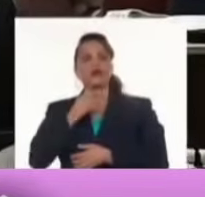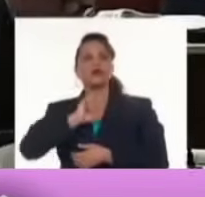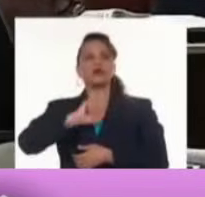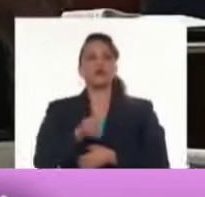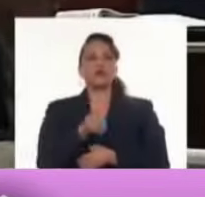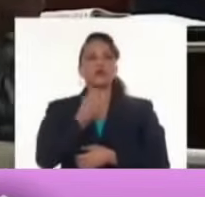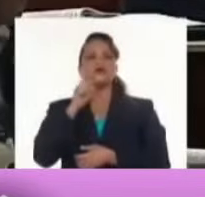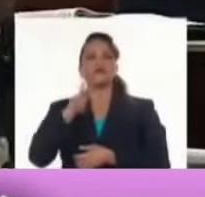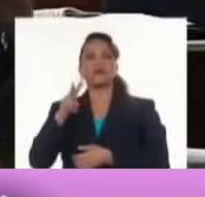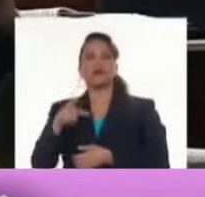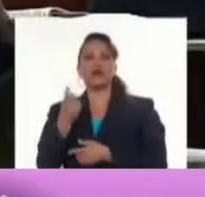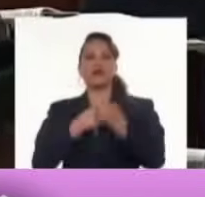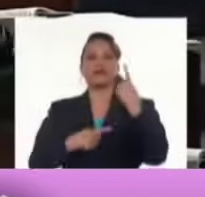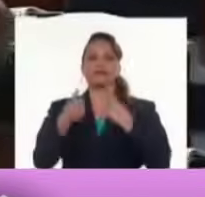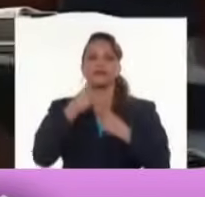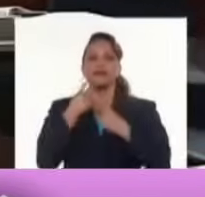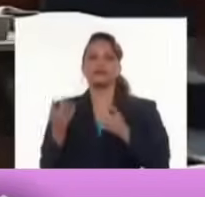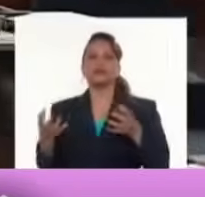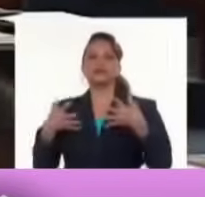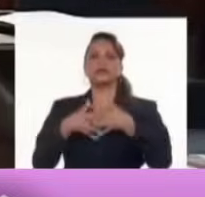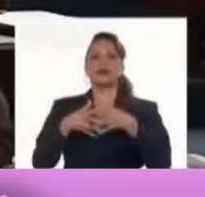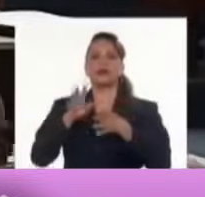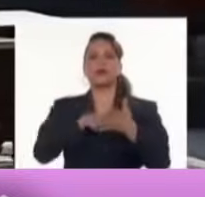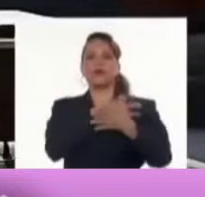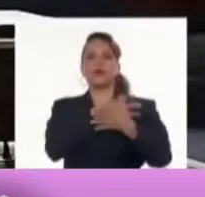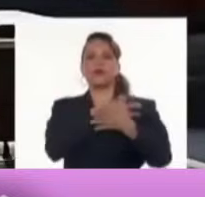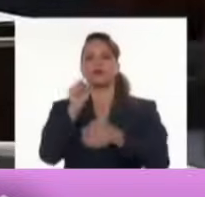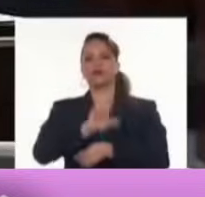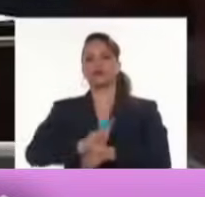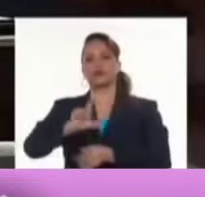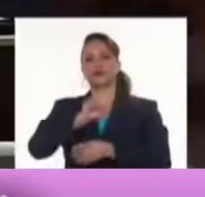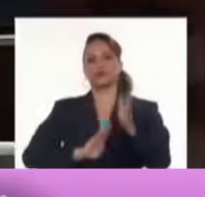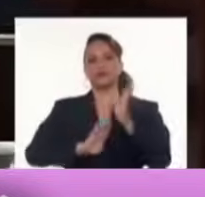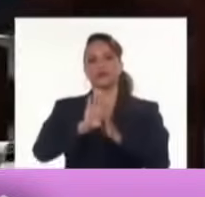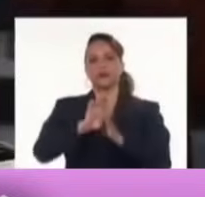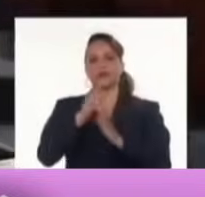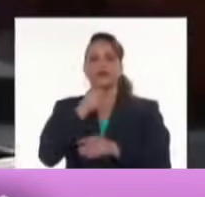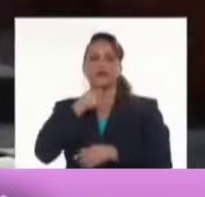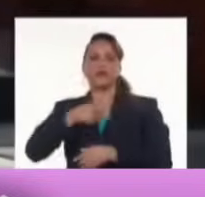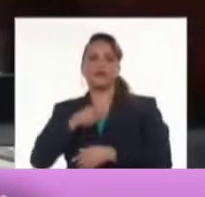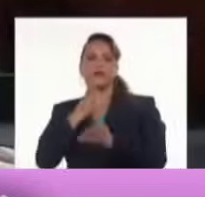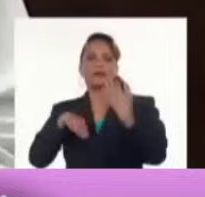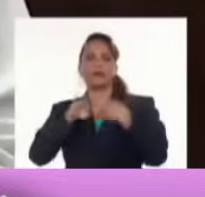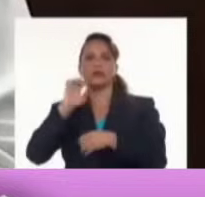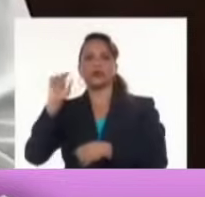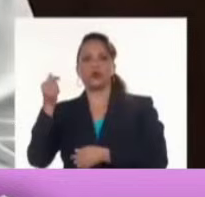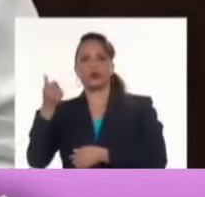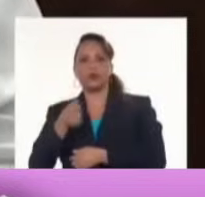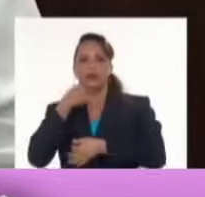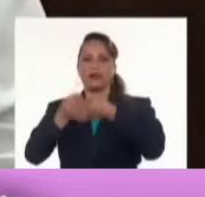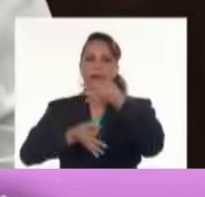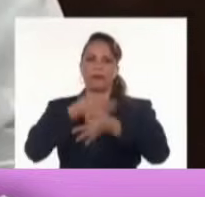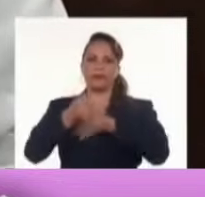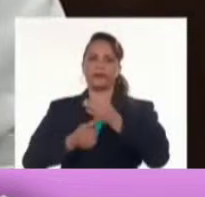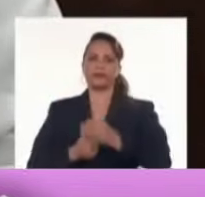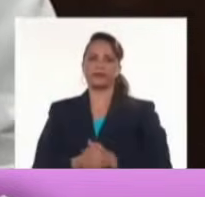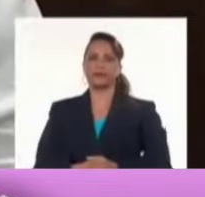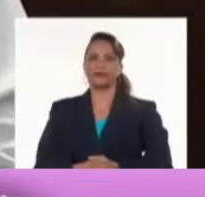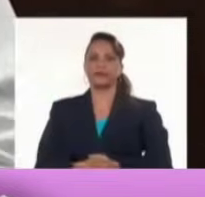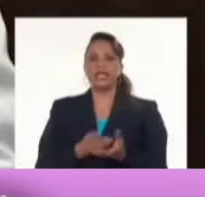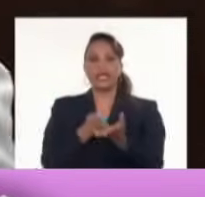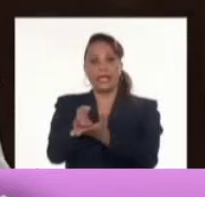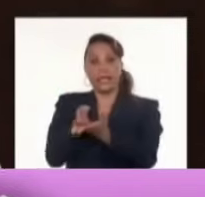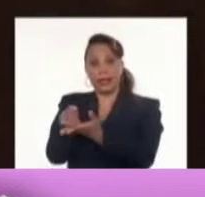se correspondan con el modelo socialista de desarrollo al decir del ministro de economía Alejandro Gil un lineamiento que